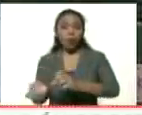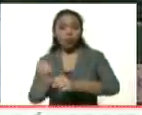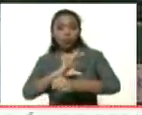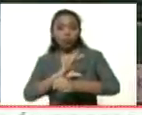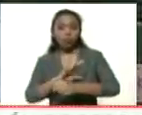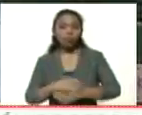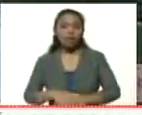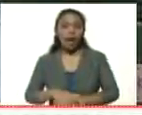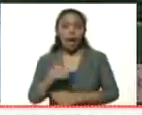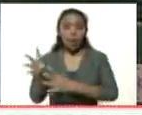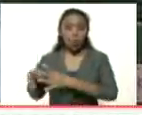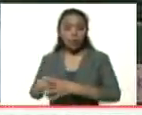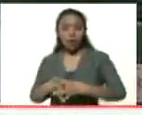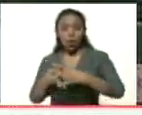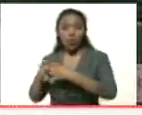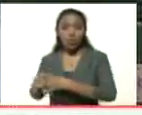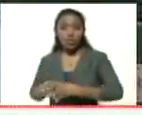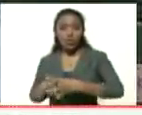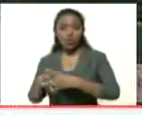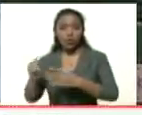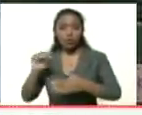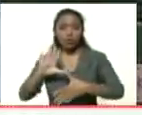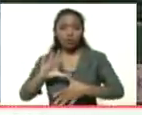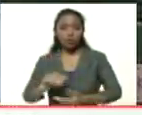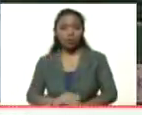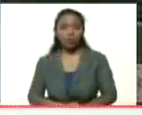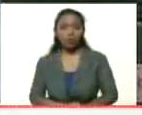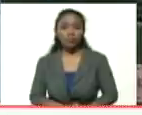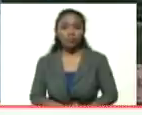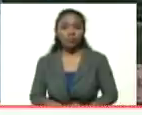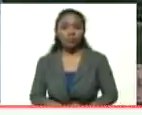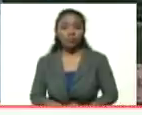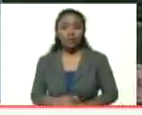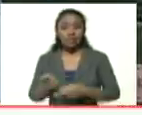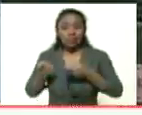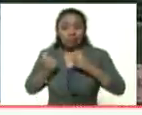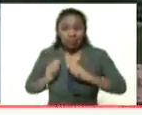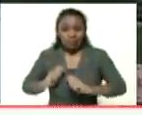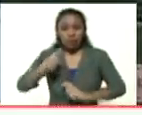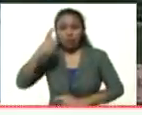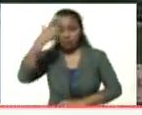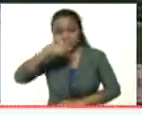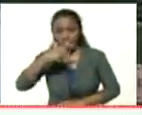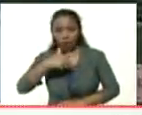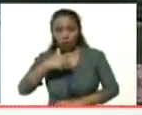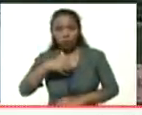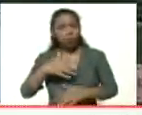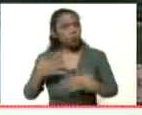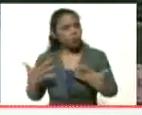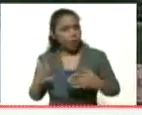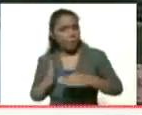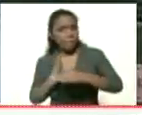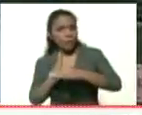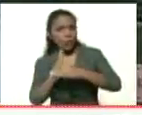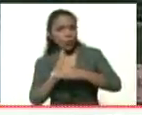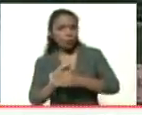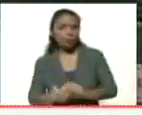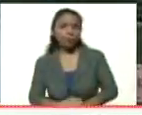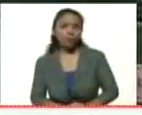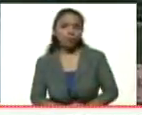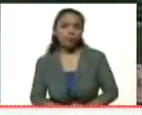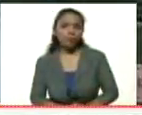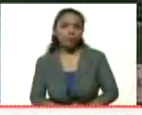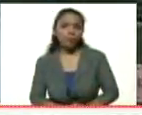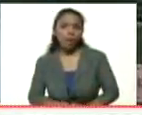COVID-19 en los Estados Unidos de Norteamérica. Si es un intento serio de detener